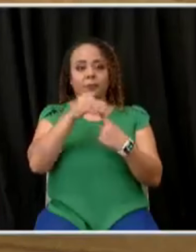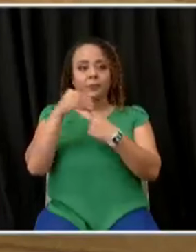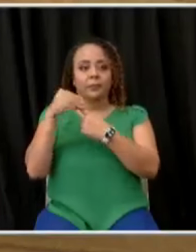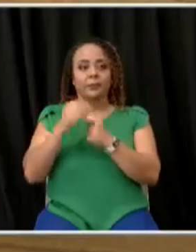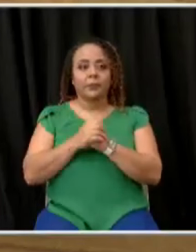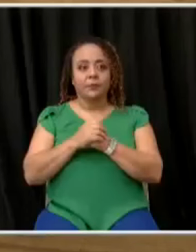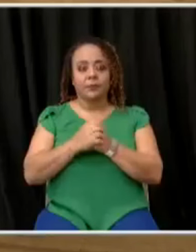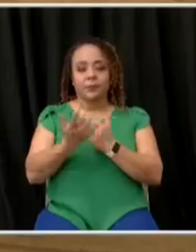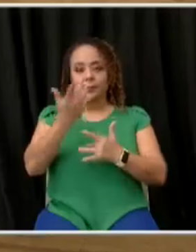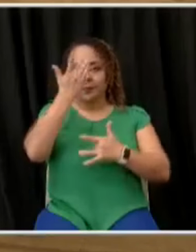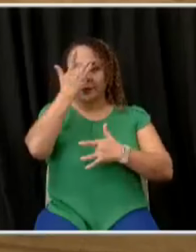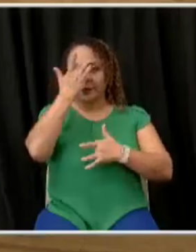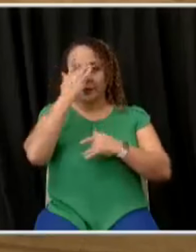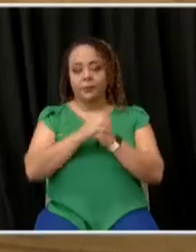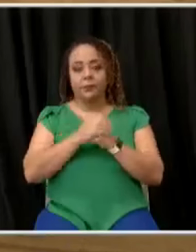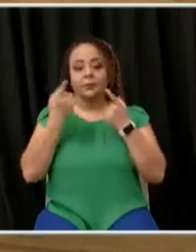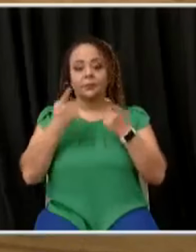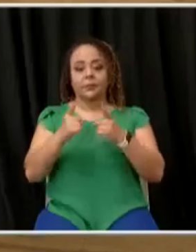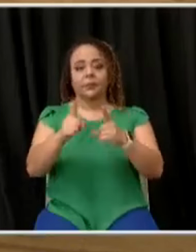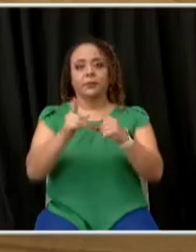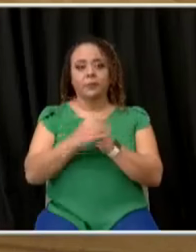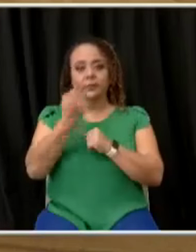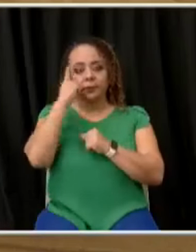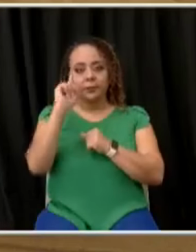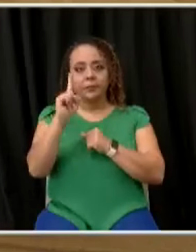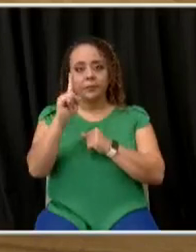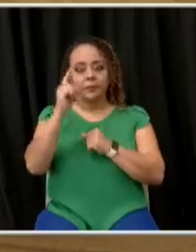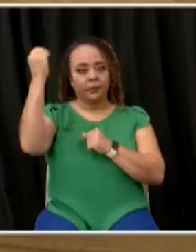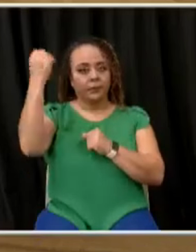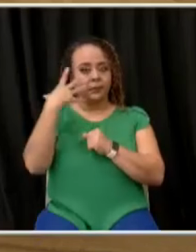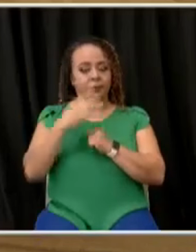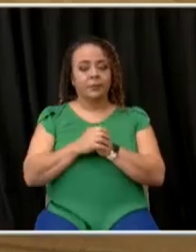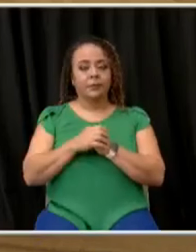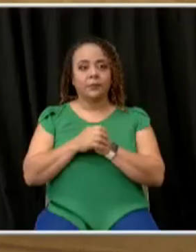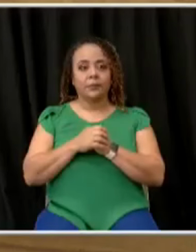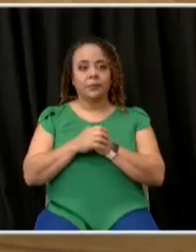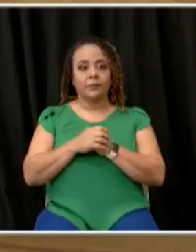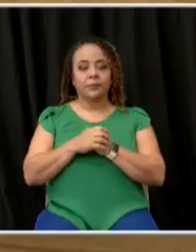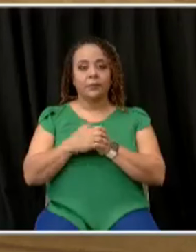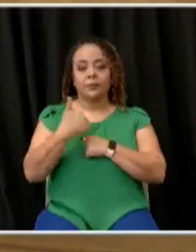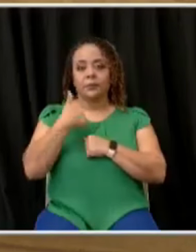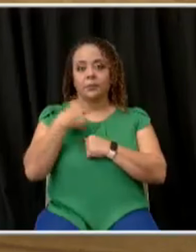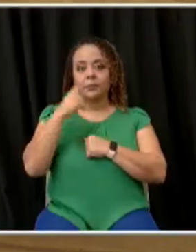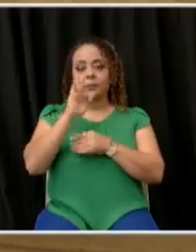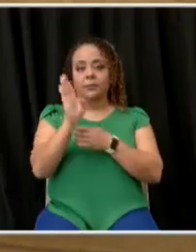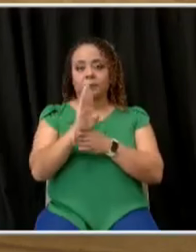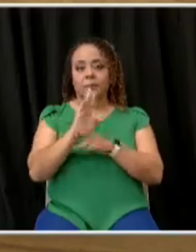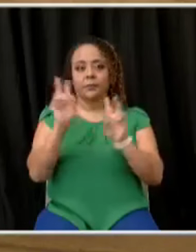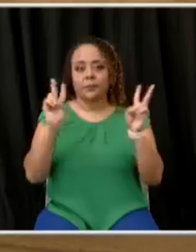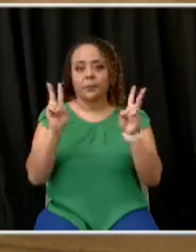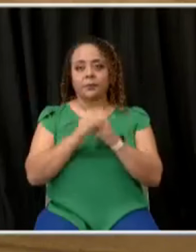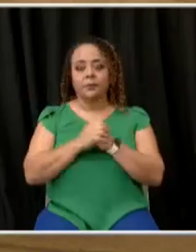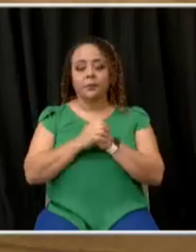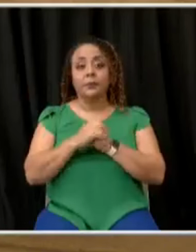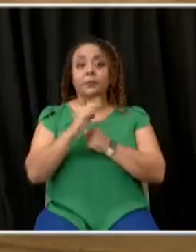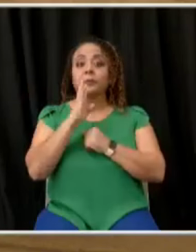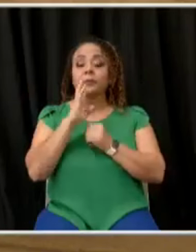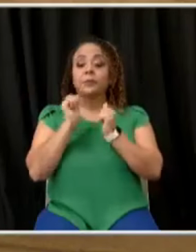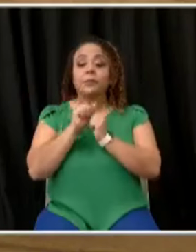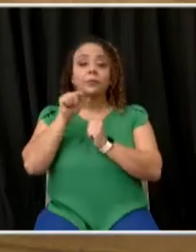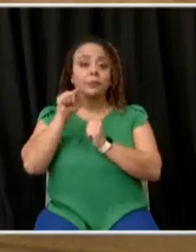en enfermedades causadas por el sol. Vamos a tener una transmisión en vivo donde vamos a hablar con